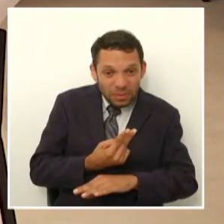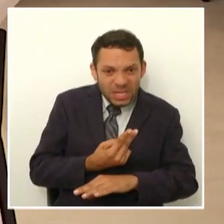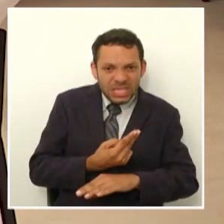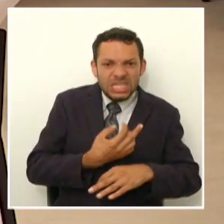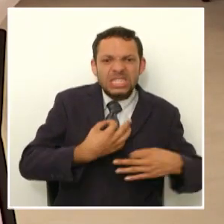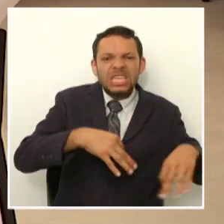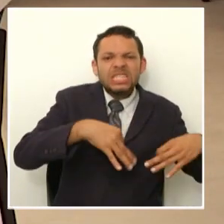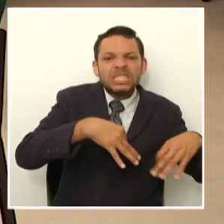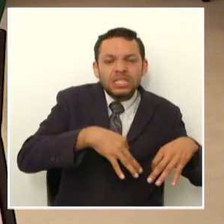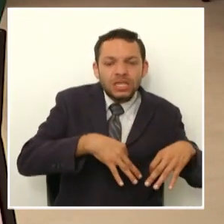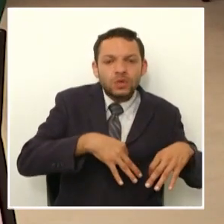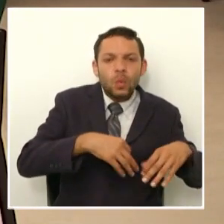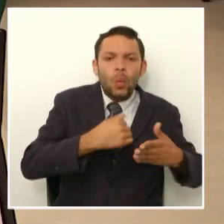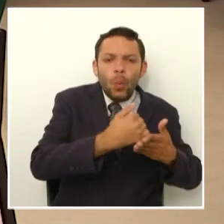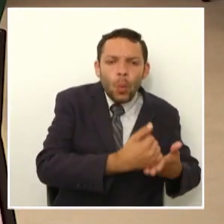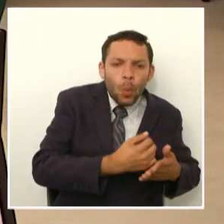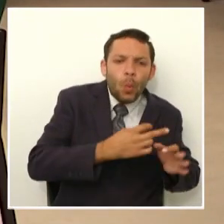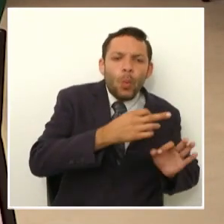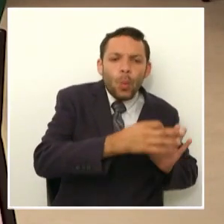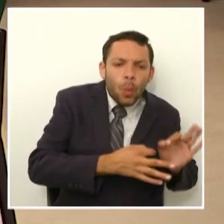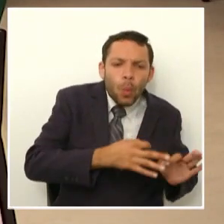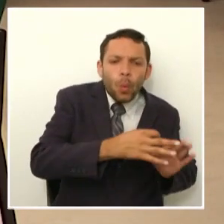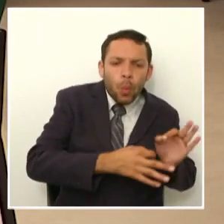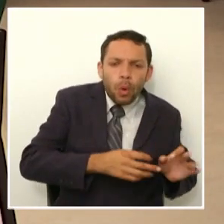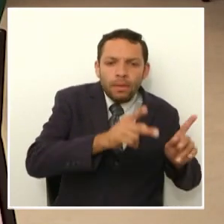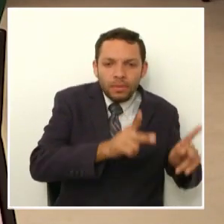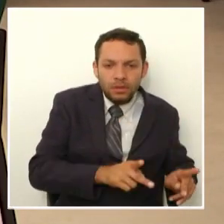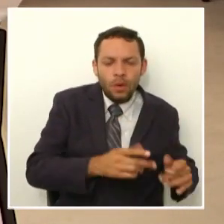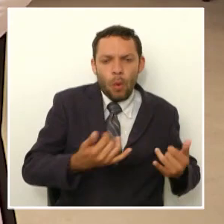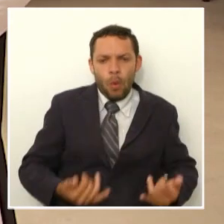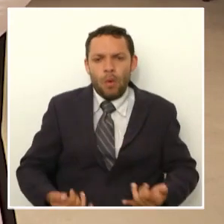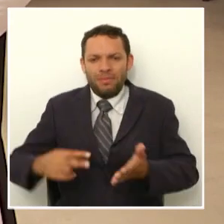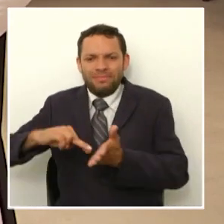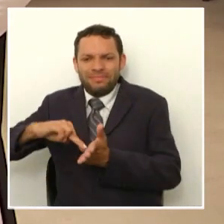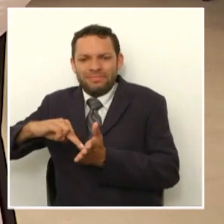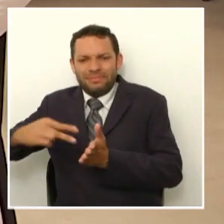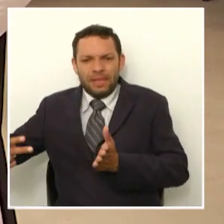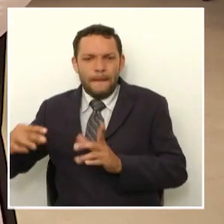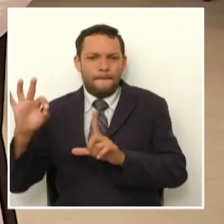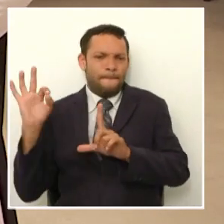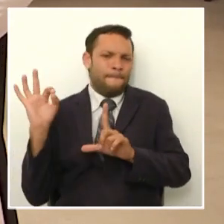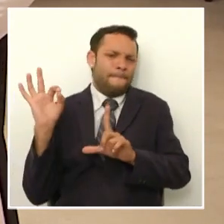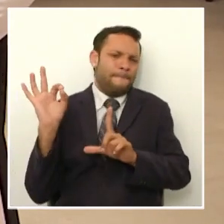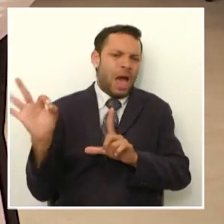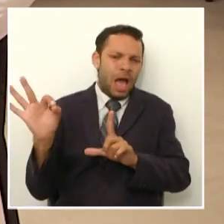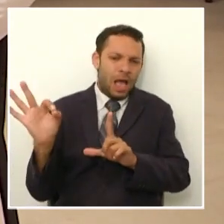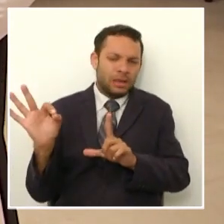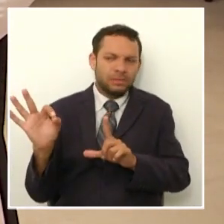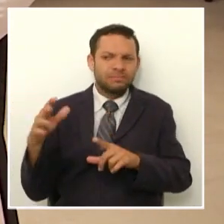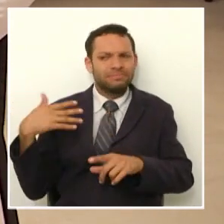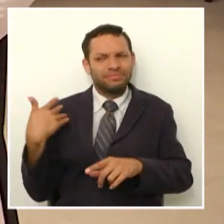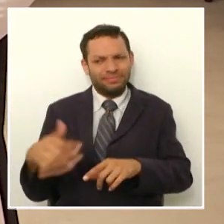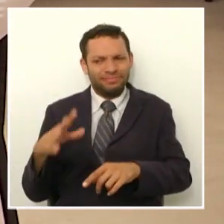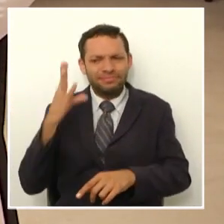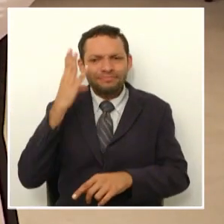y que ahora ya esté manejando toda la tecnología con sus estudiantes para ver estos equipos